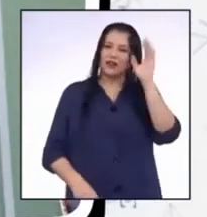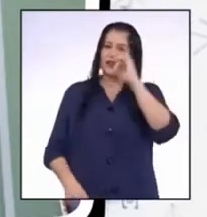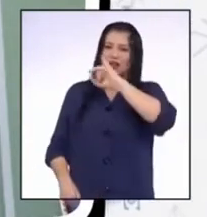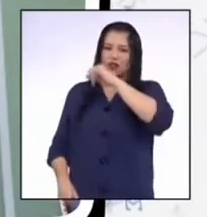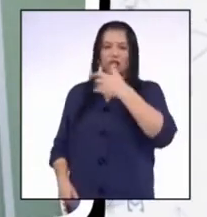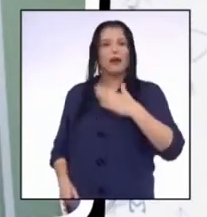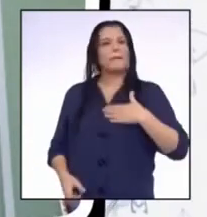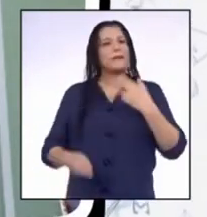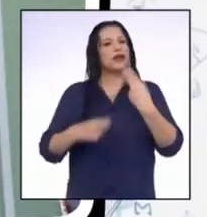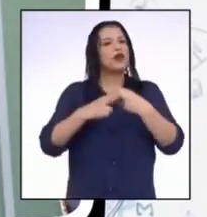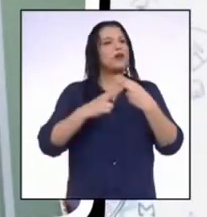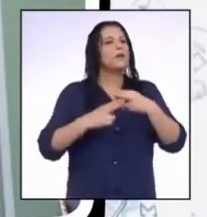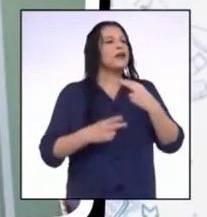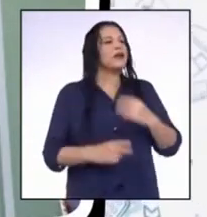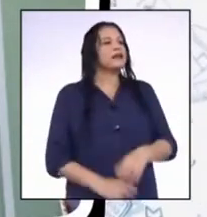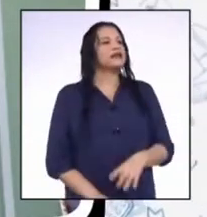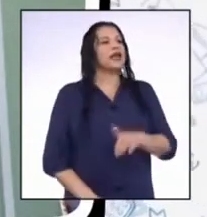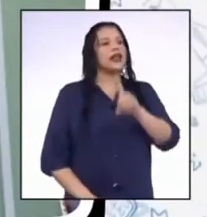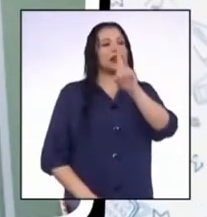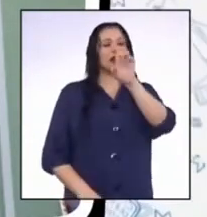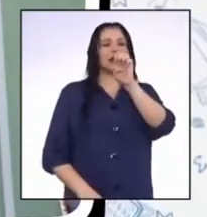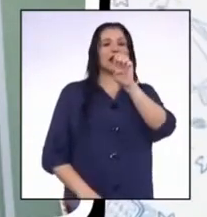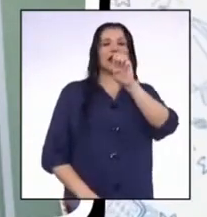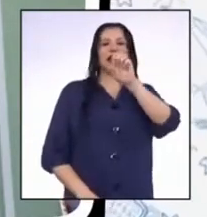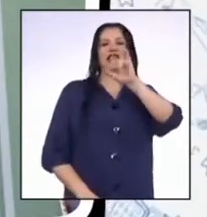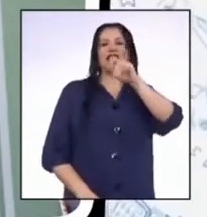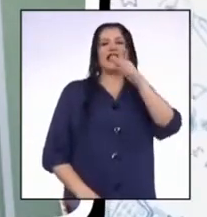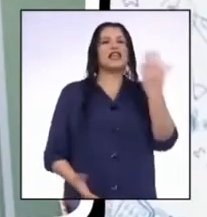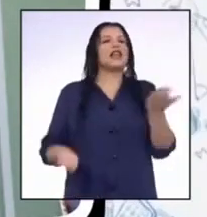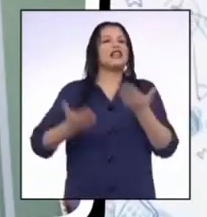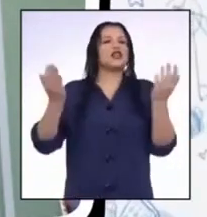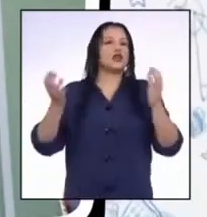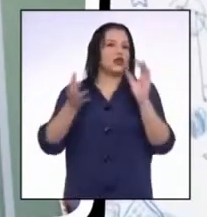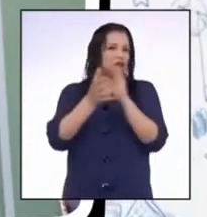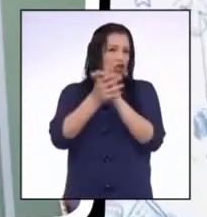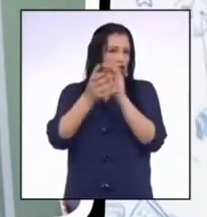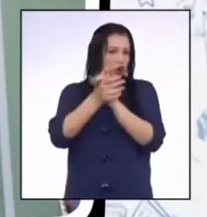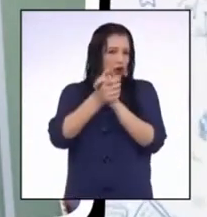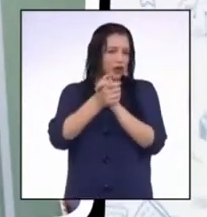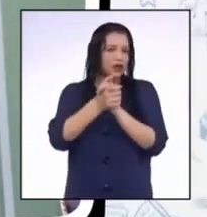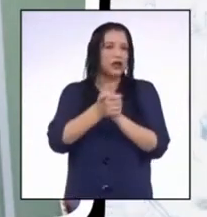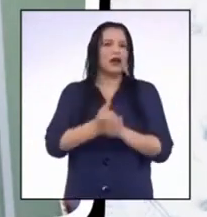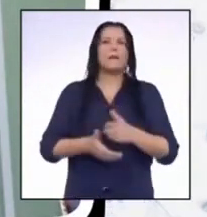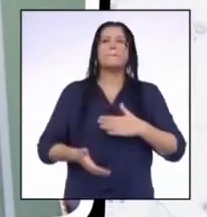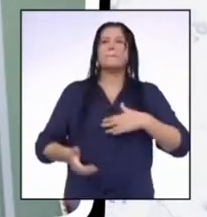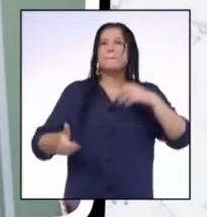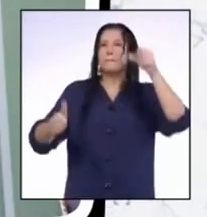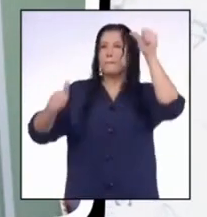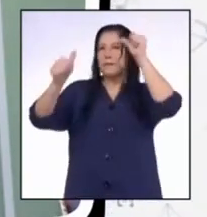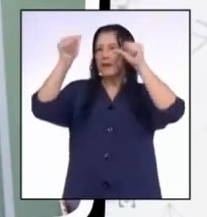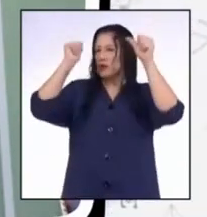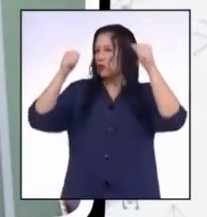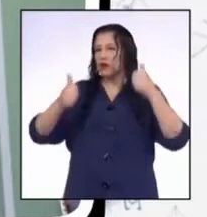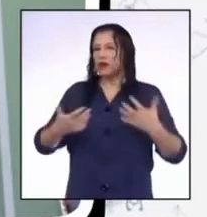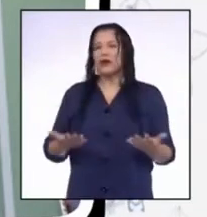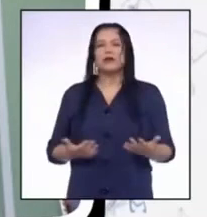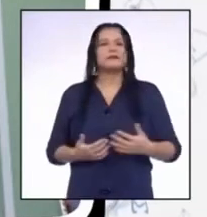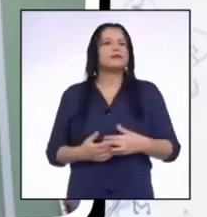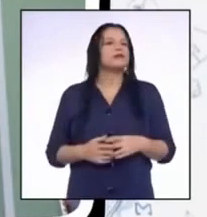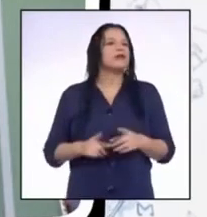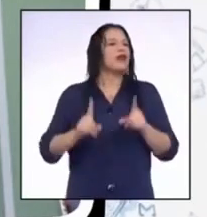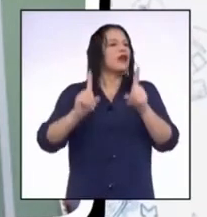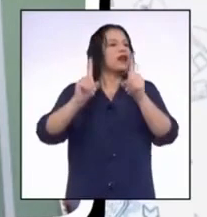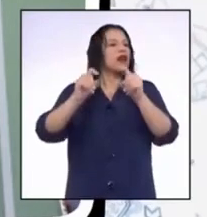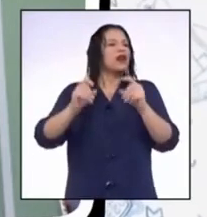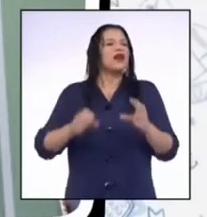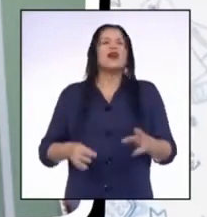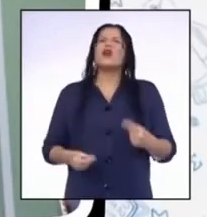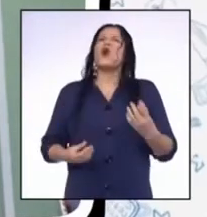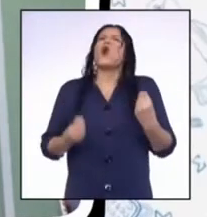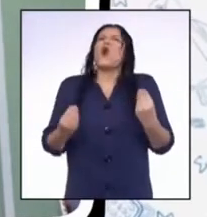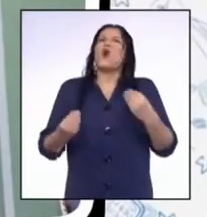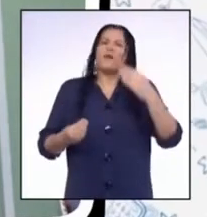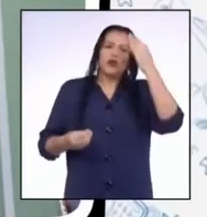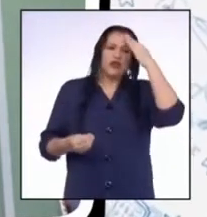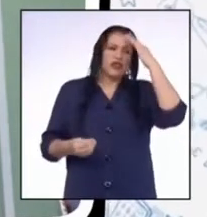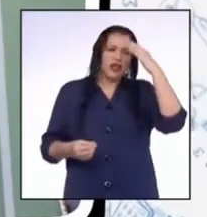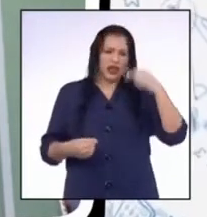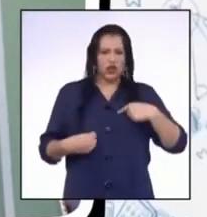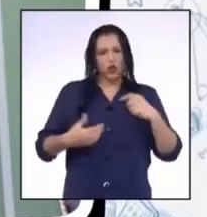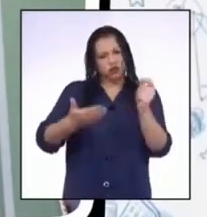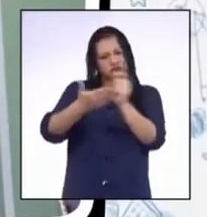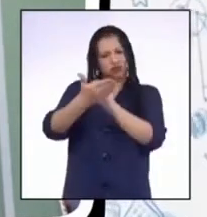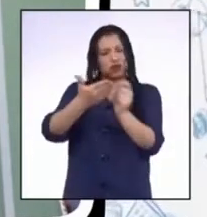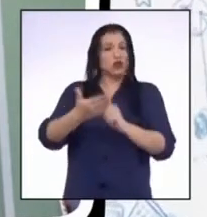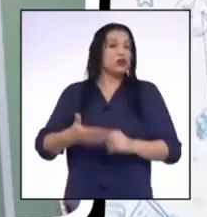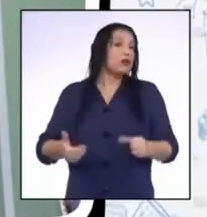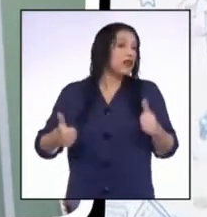nombre es Deyanira y les envío este video desde Chorrillos. Mi duda es la siguiente. ¿Cómo sabré que estoy escribiendo bien mi